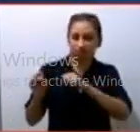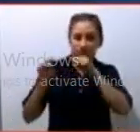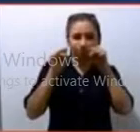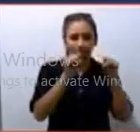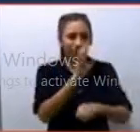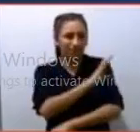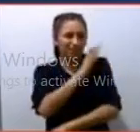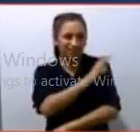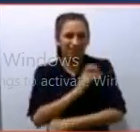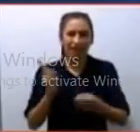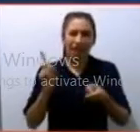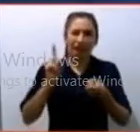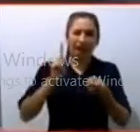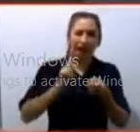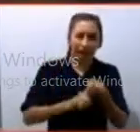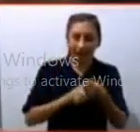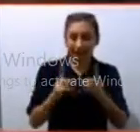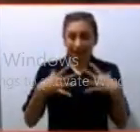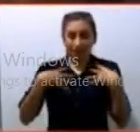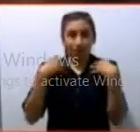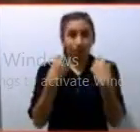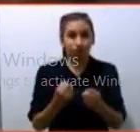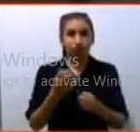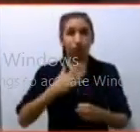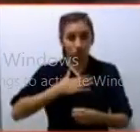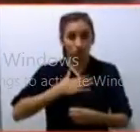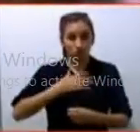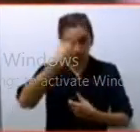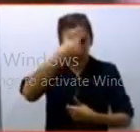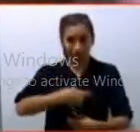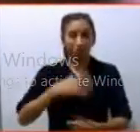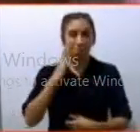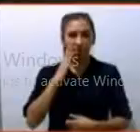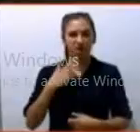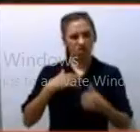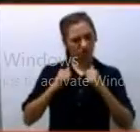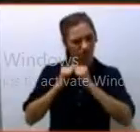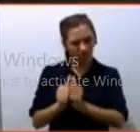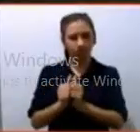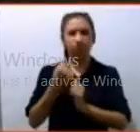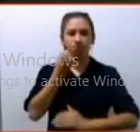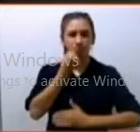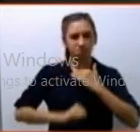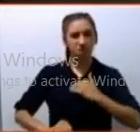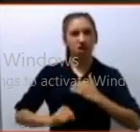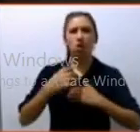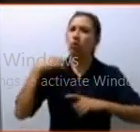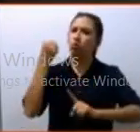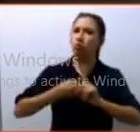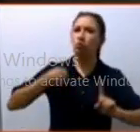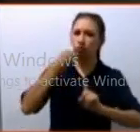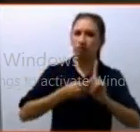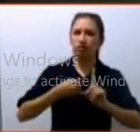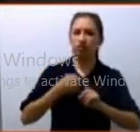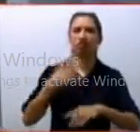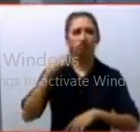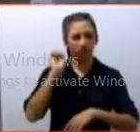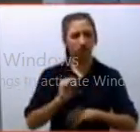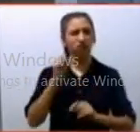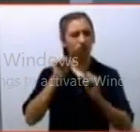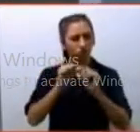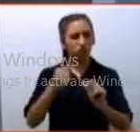hasta que logre mi hijo recuperarse. Yo como madre, ahí estoy con mi hijo. Sí, luchando, sí, lo voy a